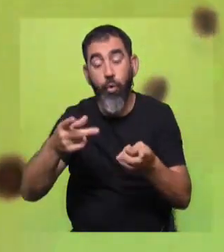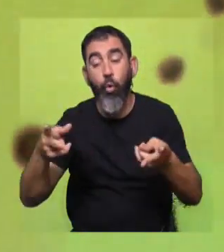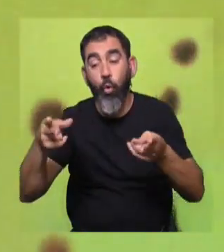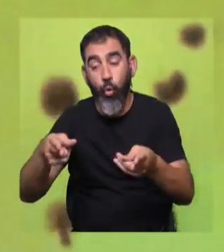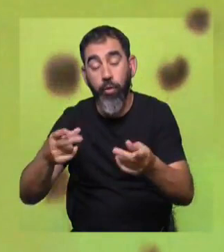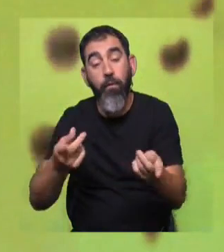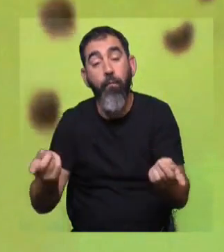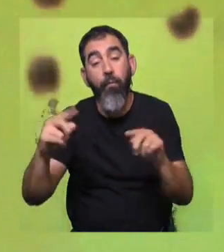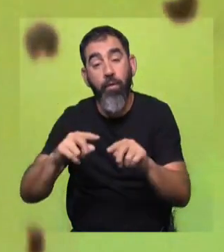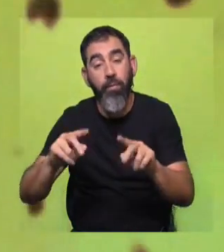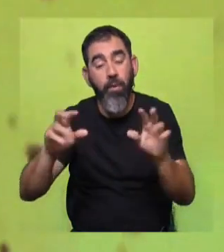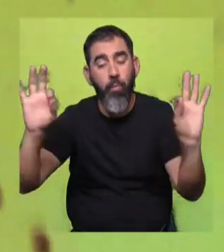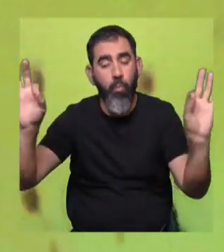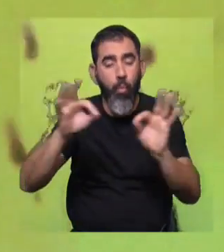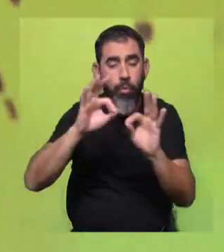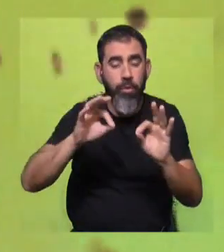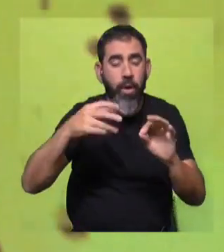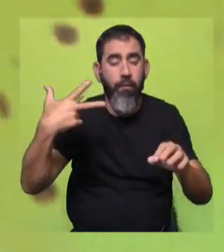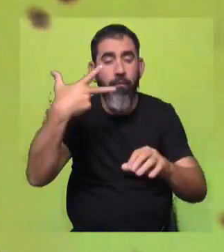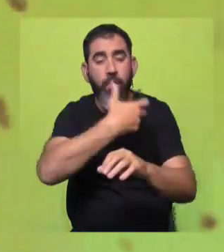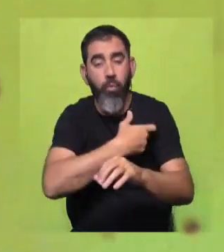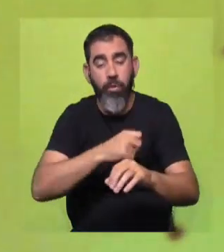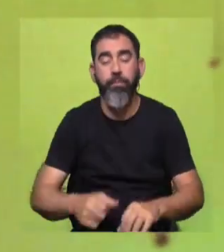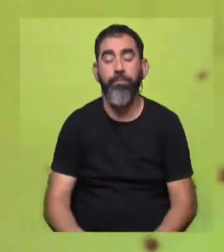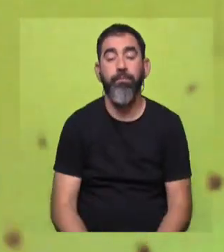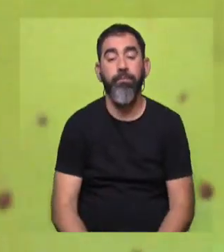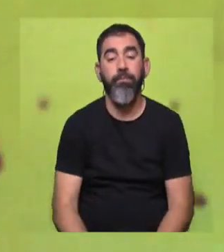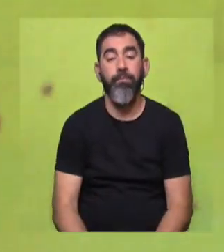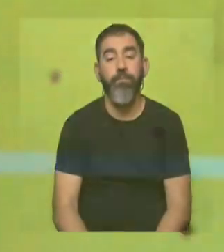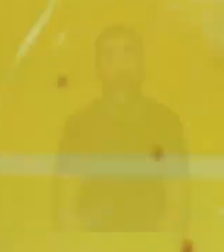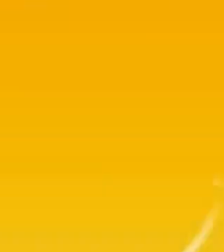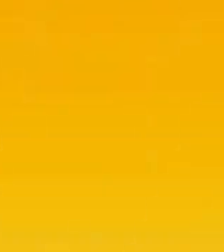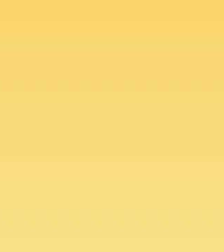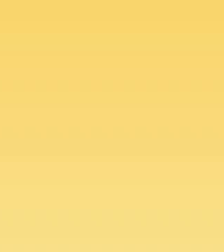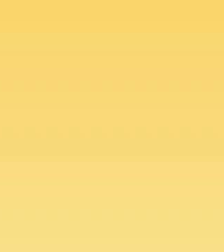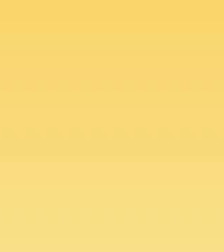vuelta vamos a mezclar música y vacunas. No se vayan.